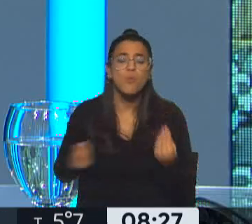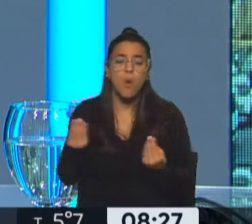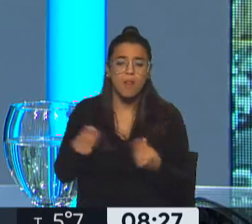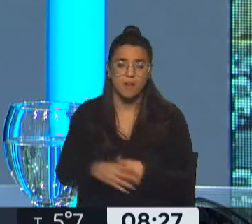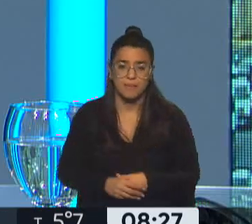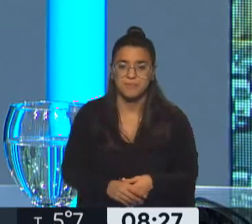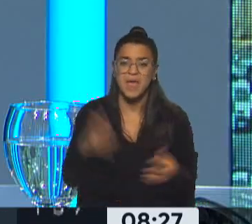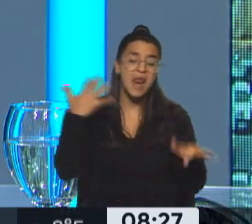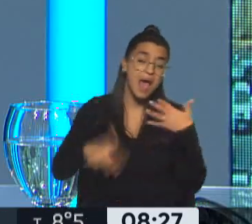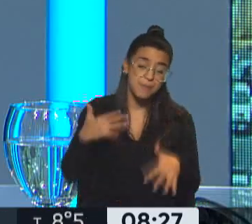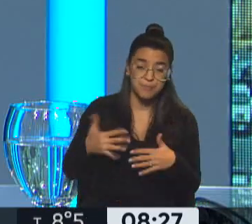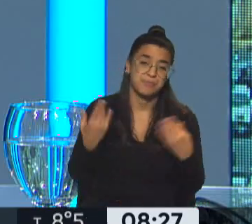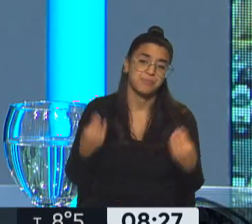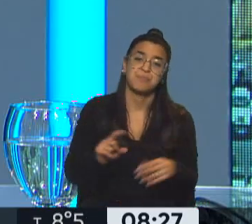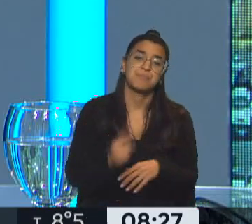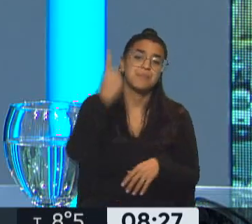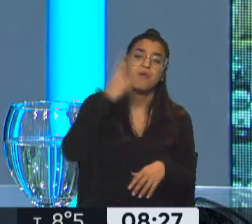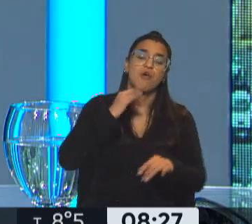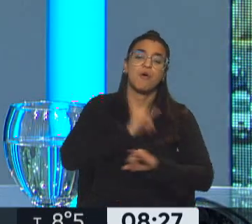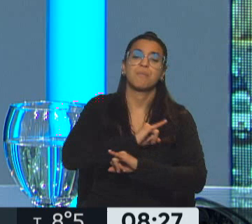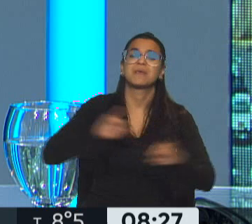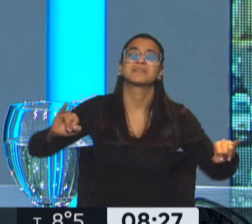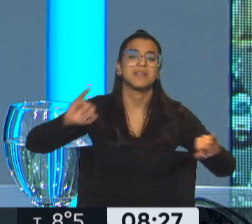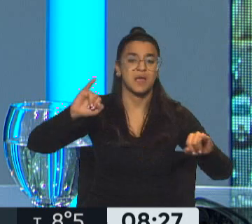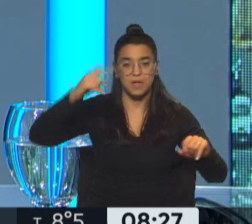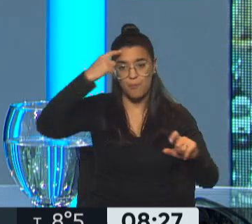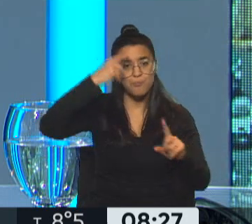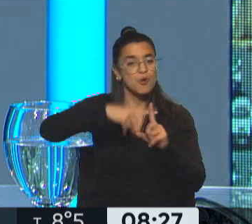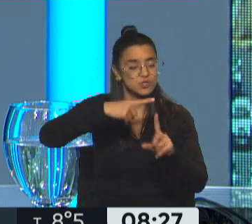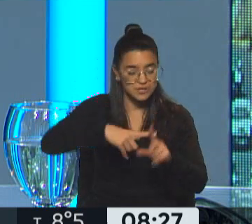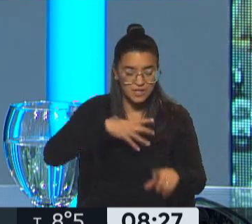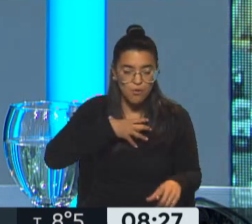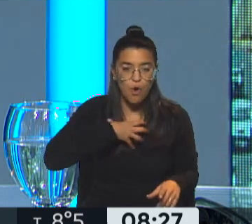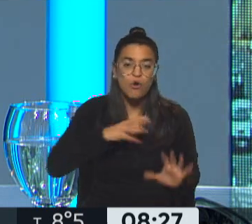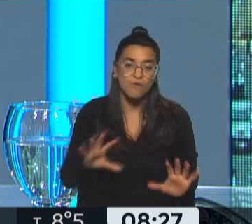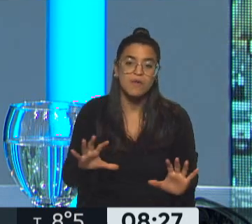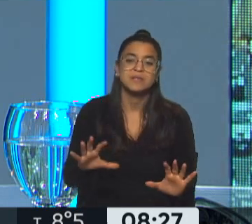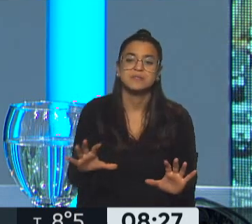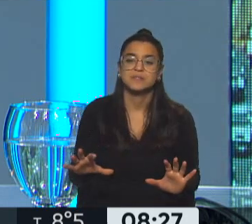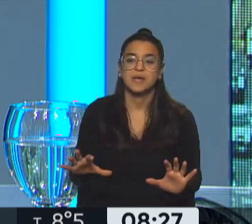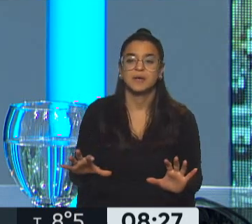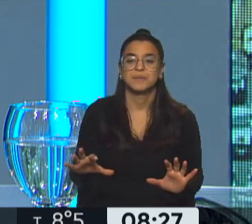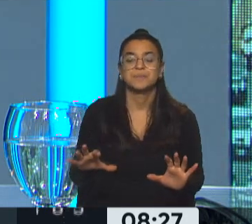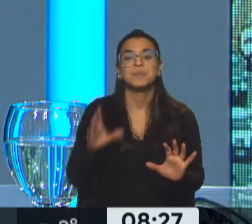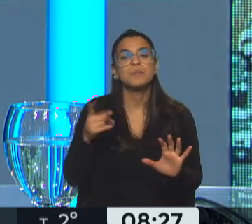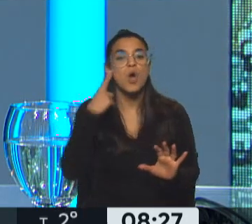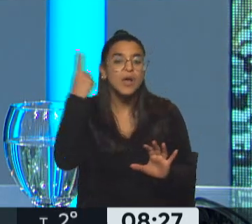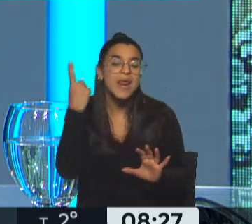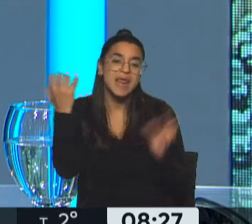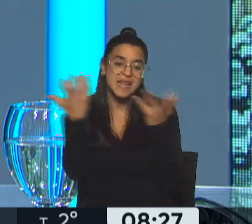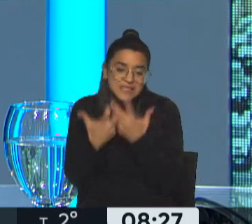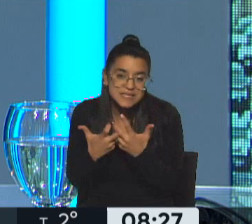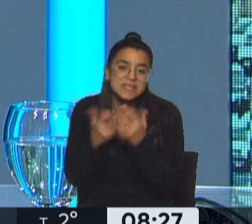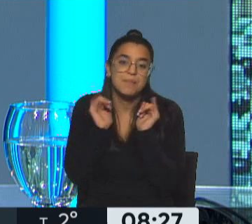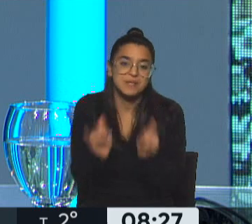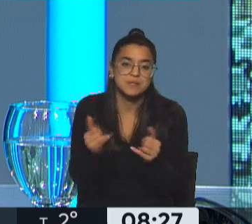esto? Inmediato, bueno, primero mandar un mensaje positivo, de credibilidad y que haya un factor de creer en el sistema y